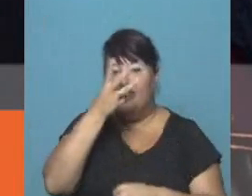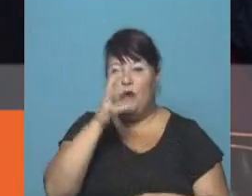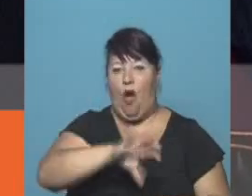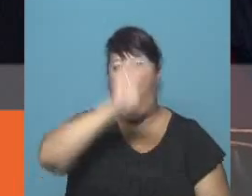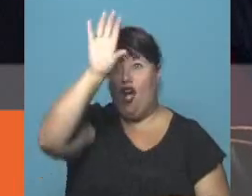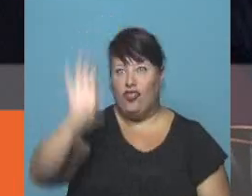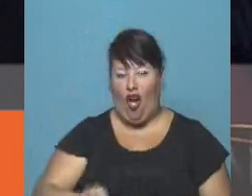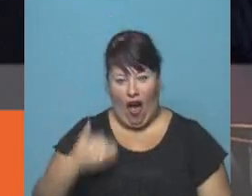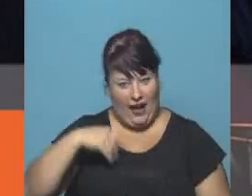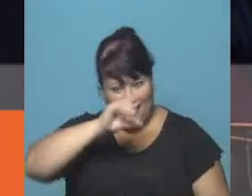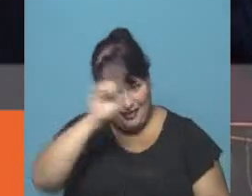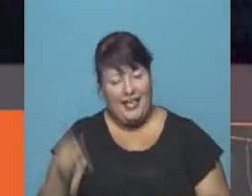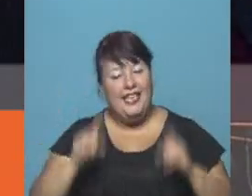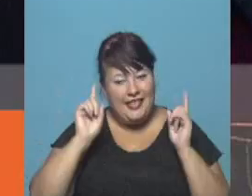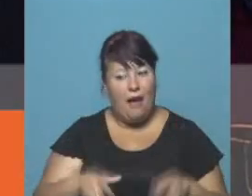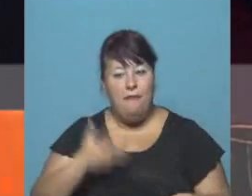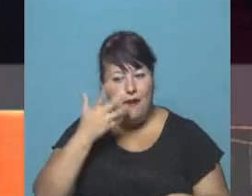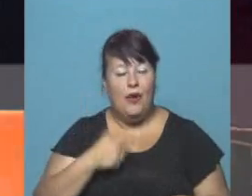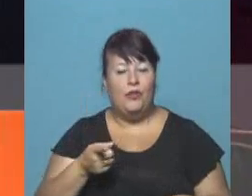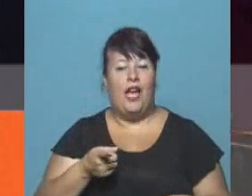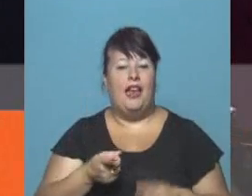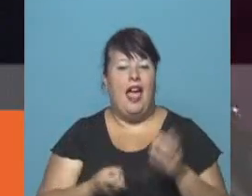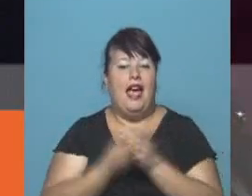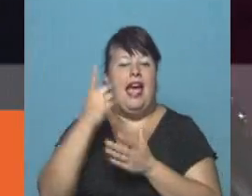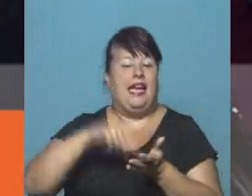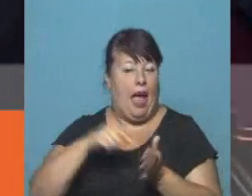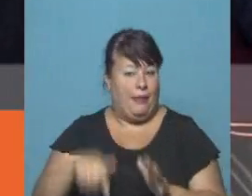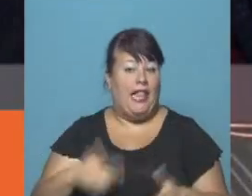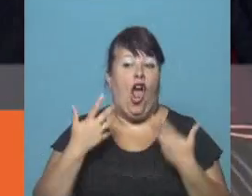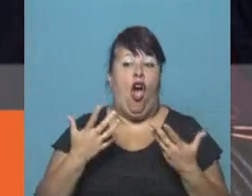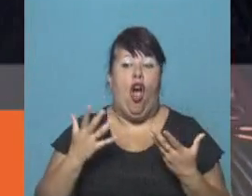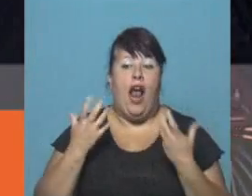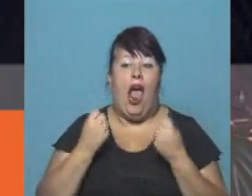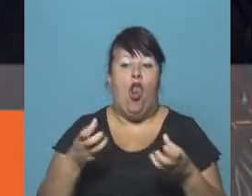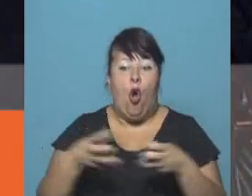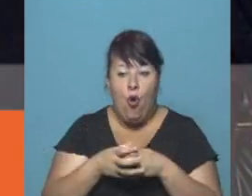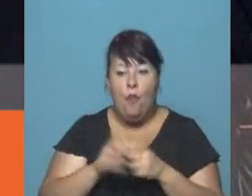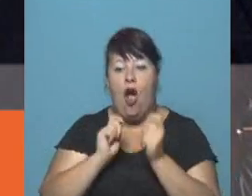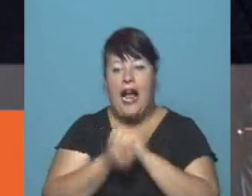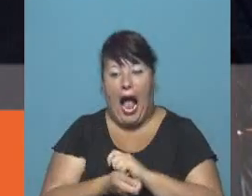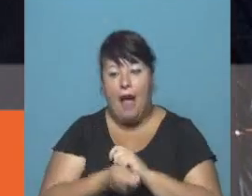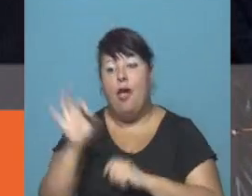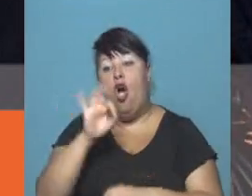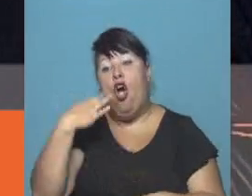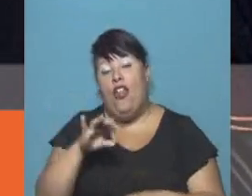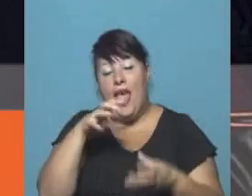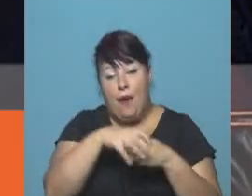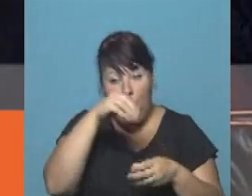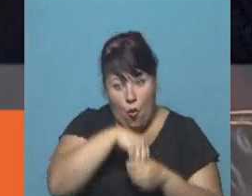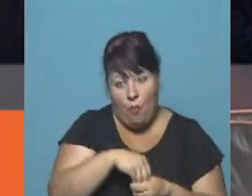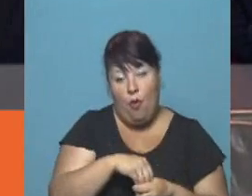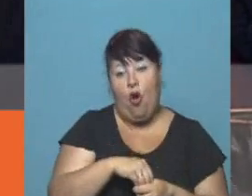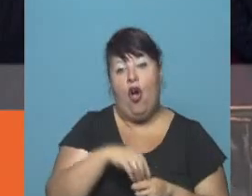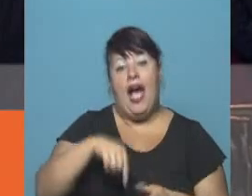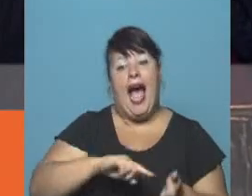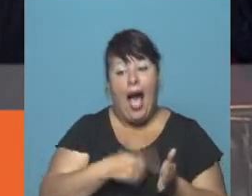distritos del país. O sea que también queremos que se arme en la ciudad de Buenos Aires. Ojalá las fuerzas que componen Cambiemos o que deberían hacerlo en